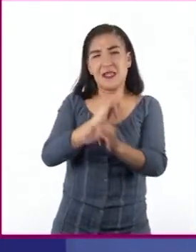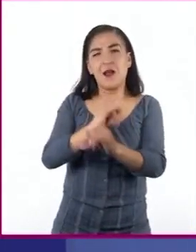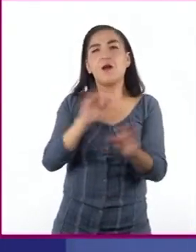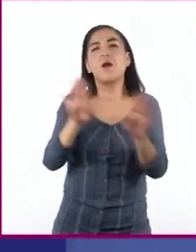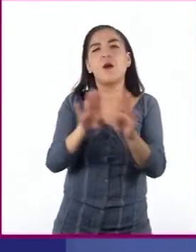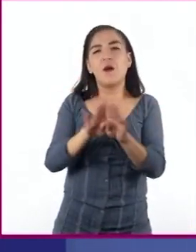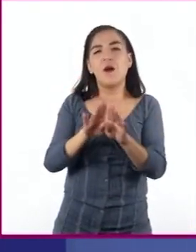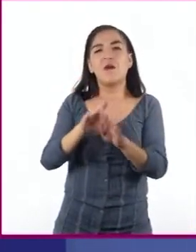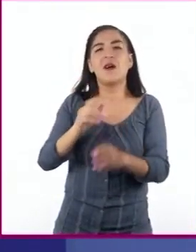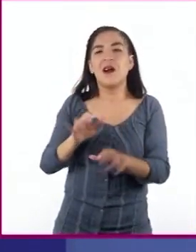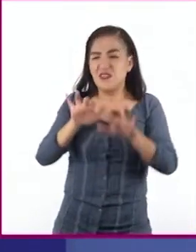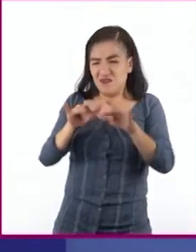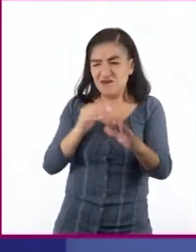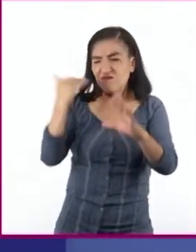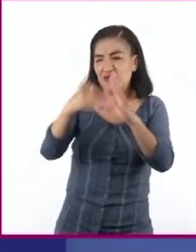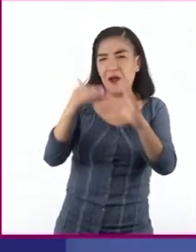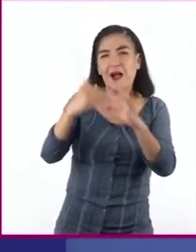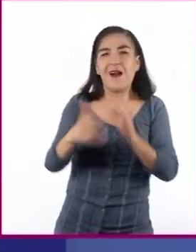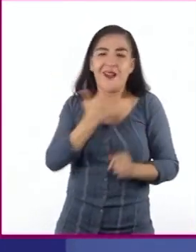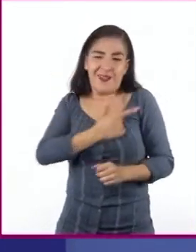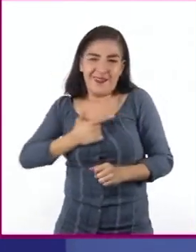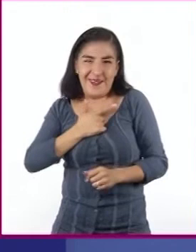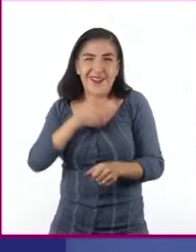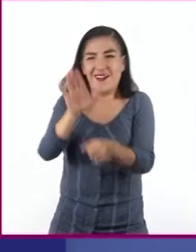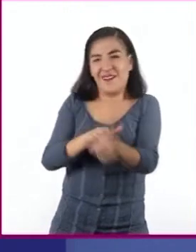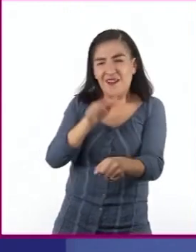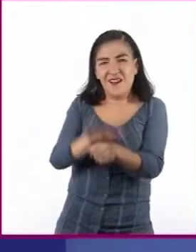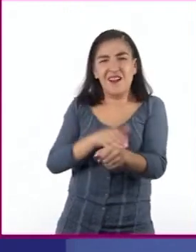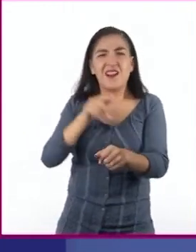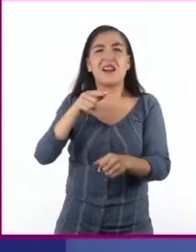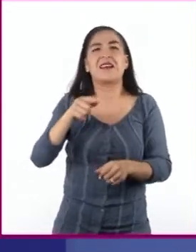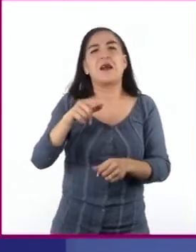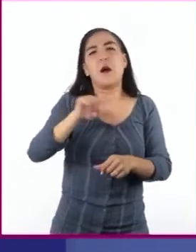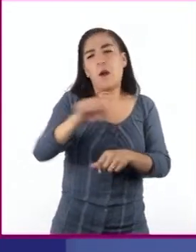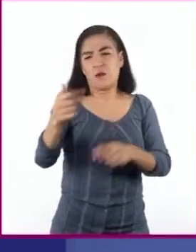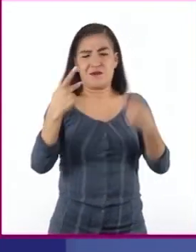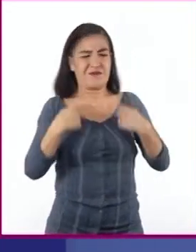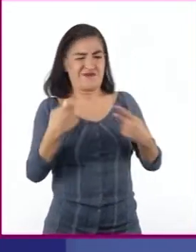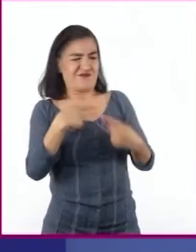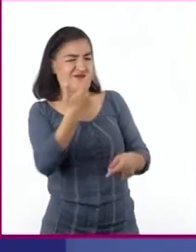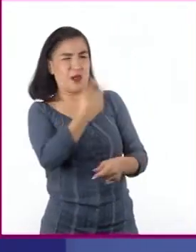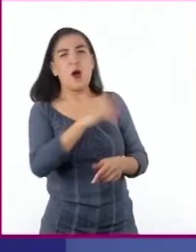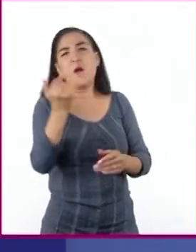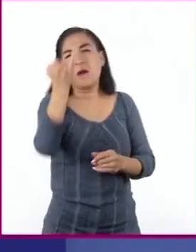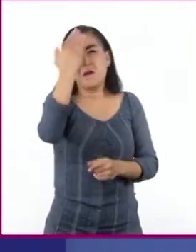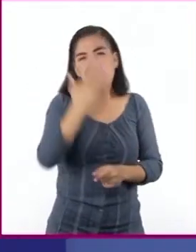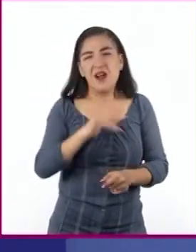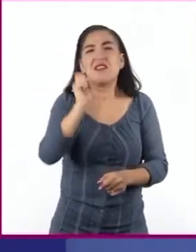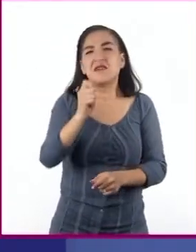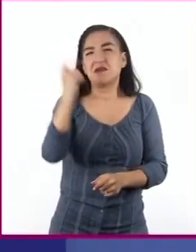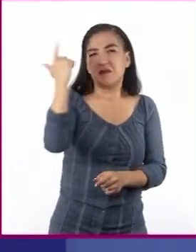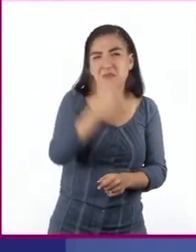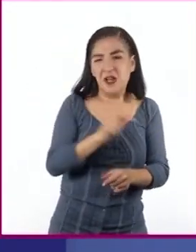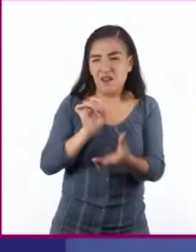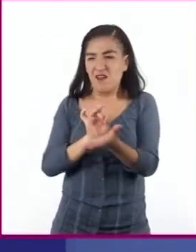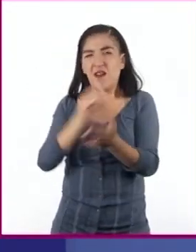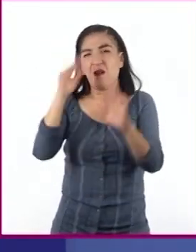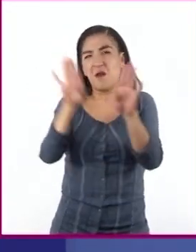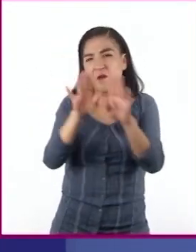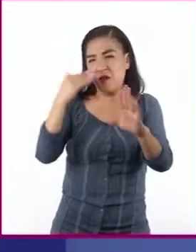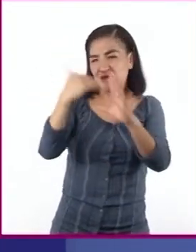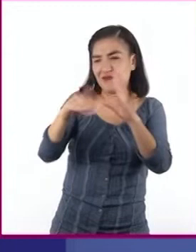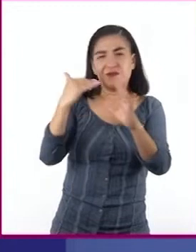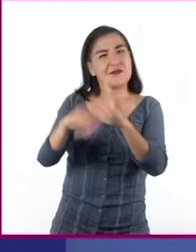sitios electrónicos, lo que iría en contra de su privacidad. ¿Se dan cuenta por qué